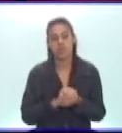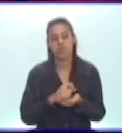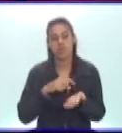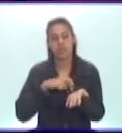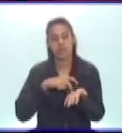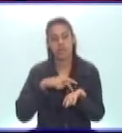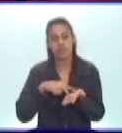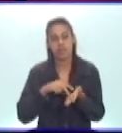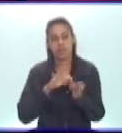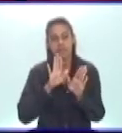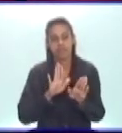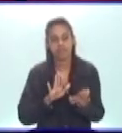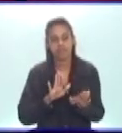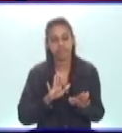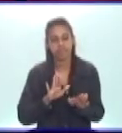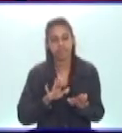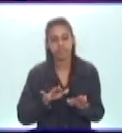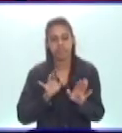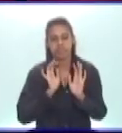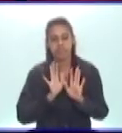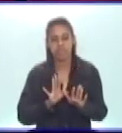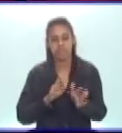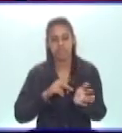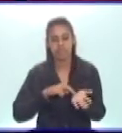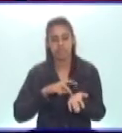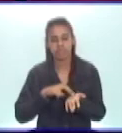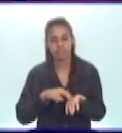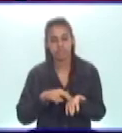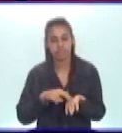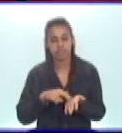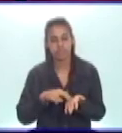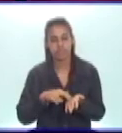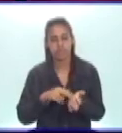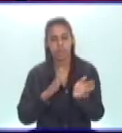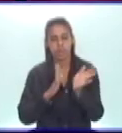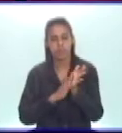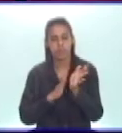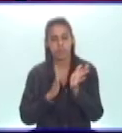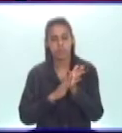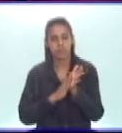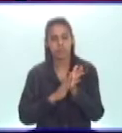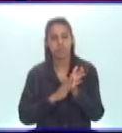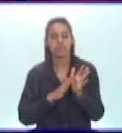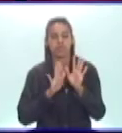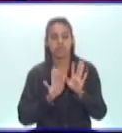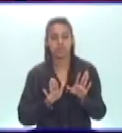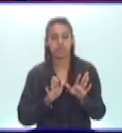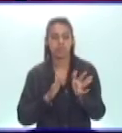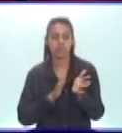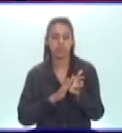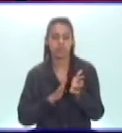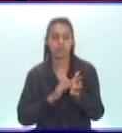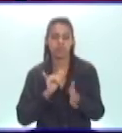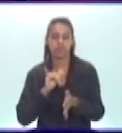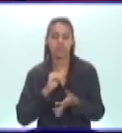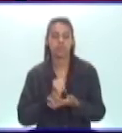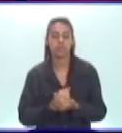Podemos detener el sonido y el niño detiene la marcha, o las palmadas y el niño va a detener la marcha también.